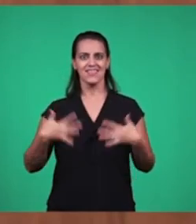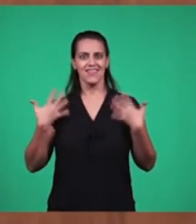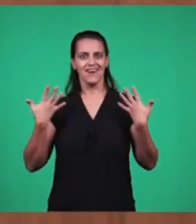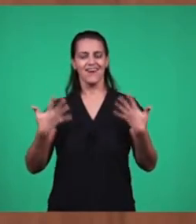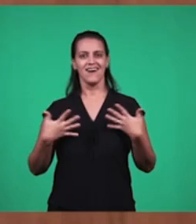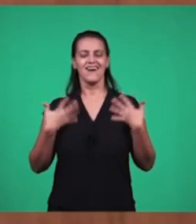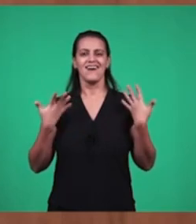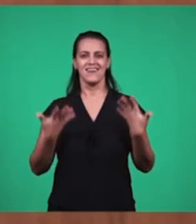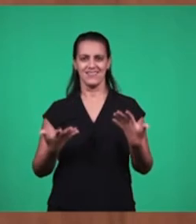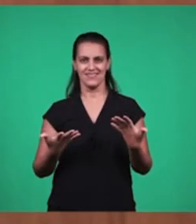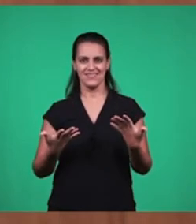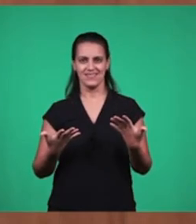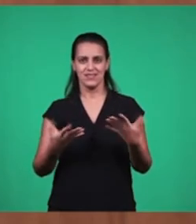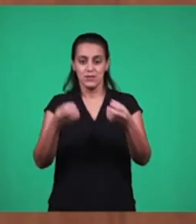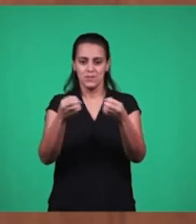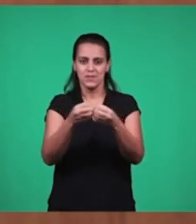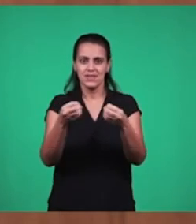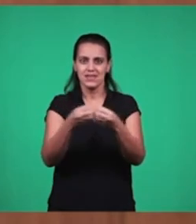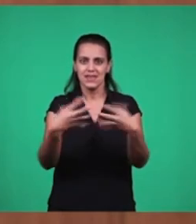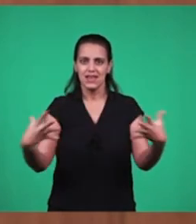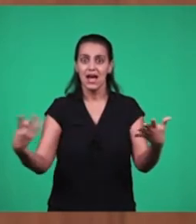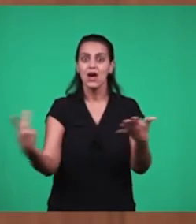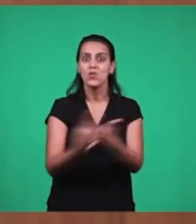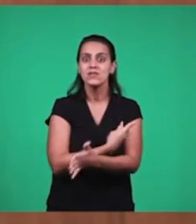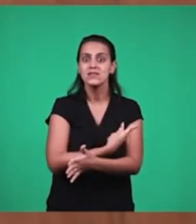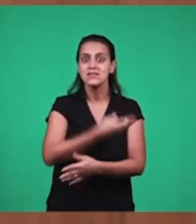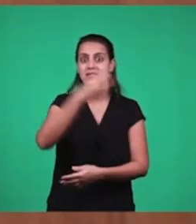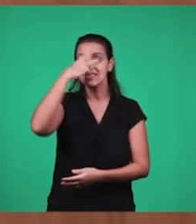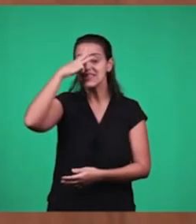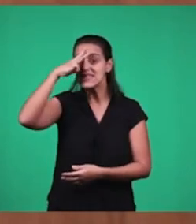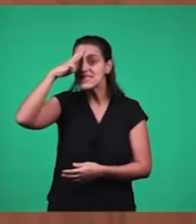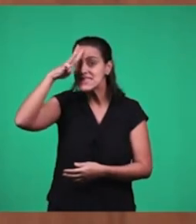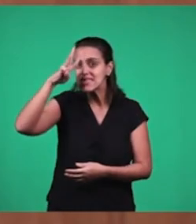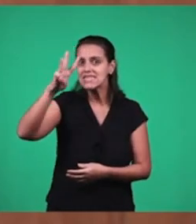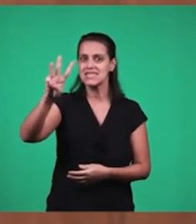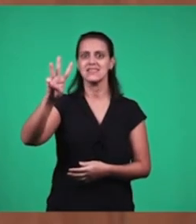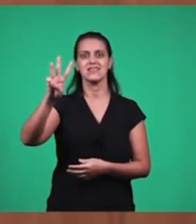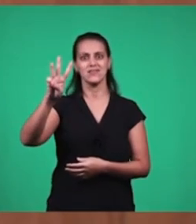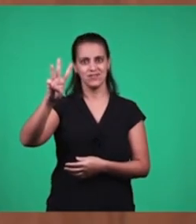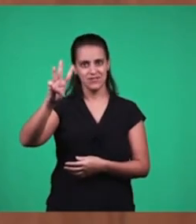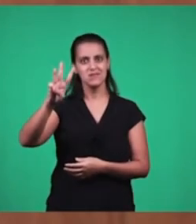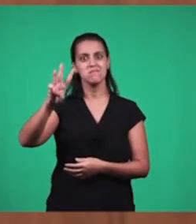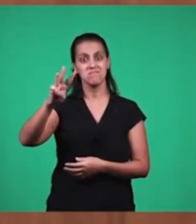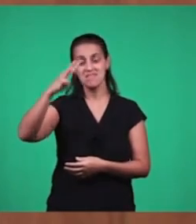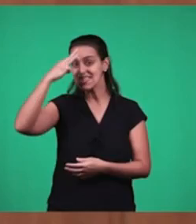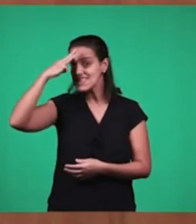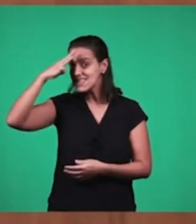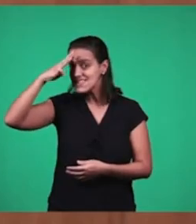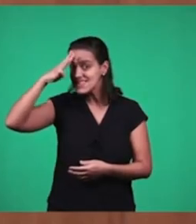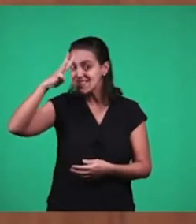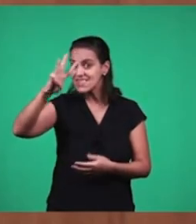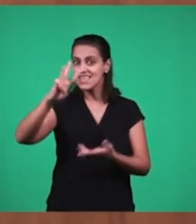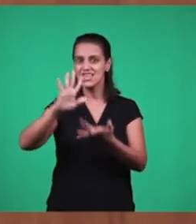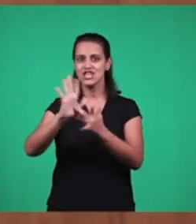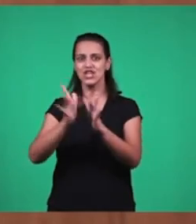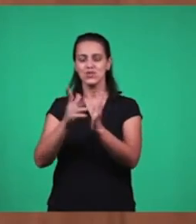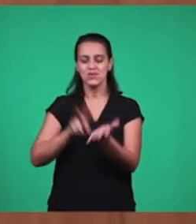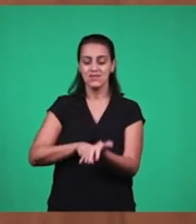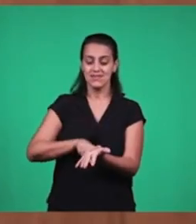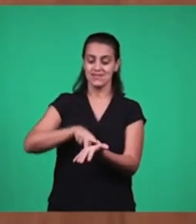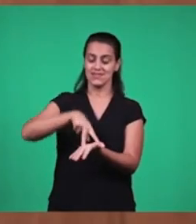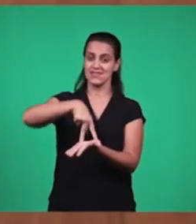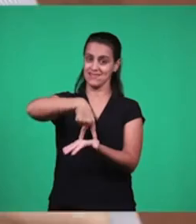vida a la iglesia. Aquel milagro aconteció en el tercer día. El tercer día Jesús